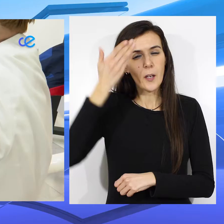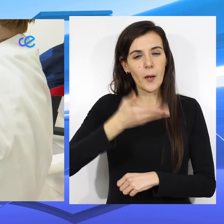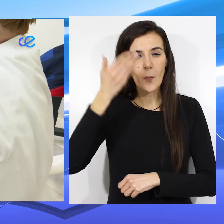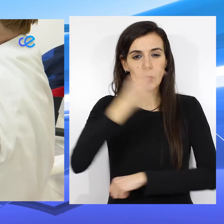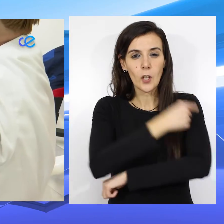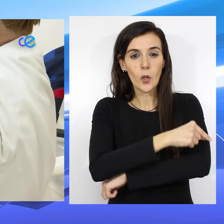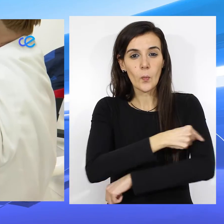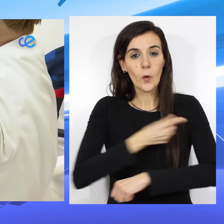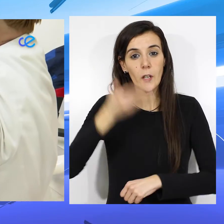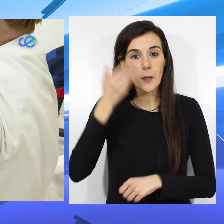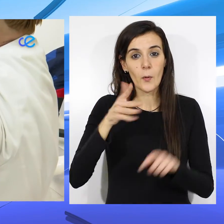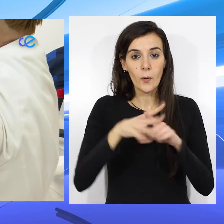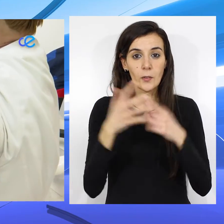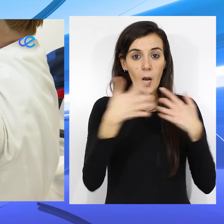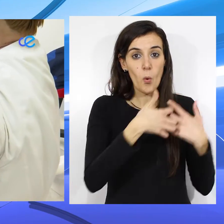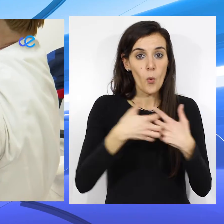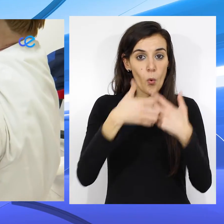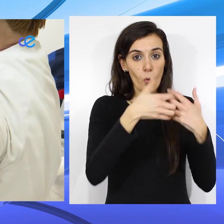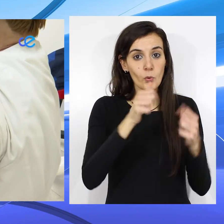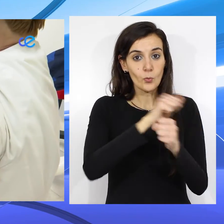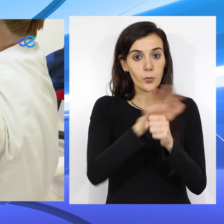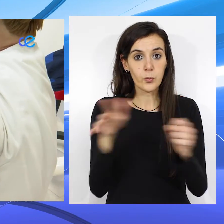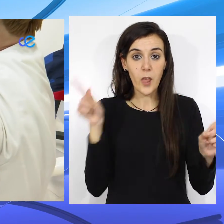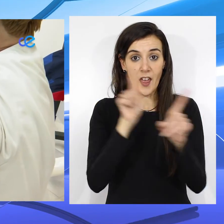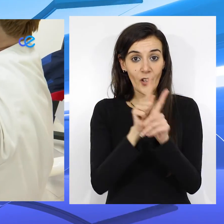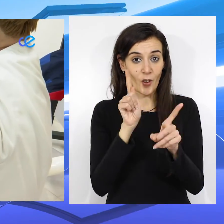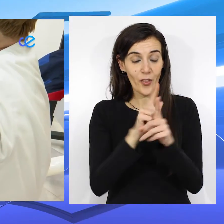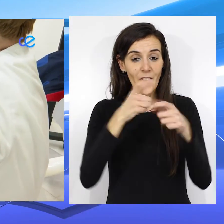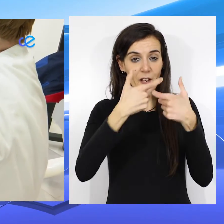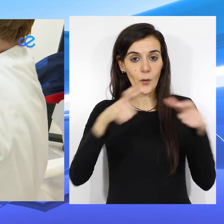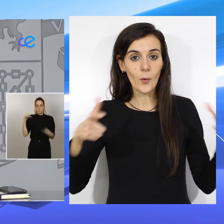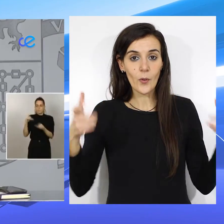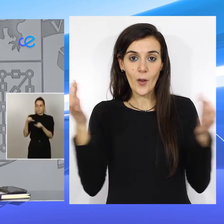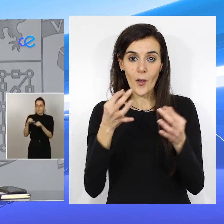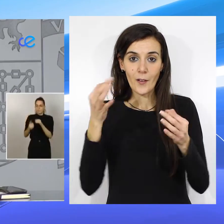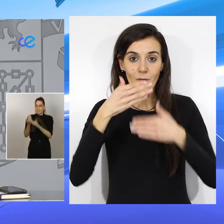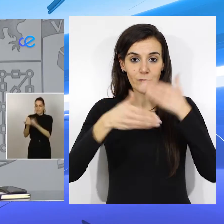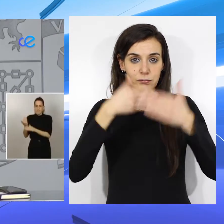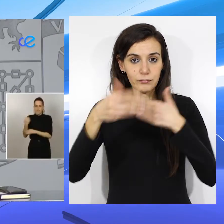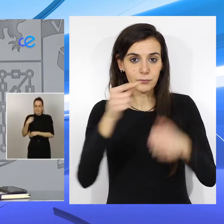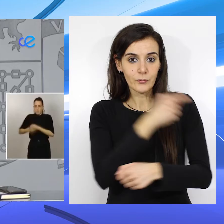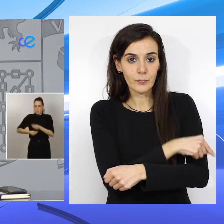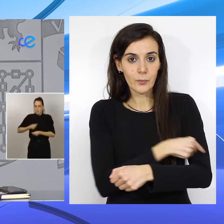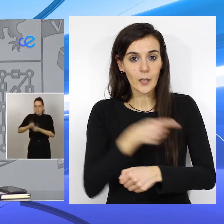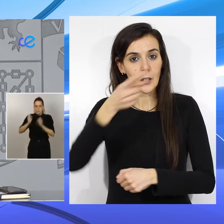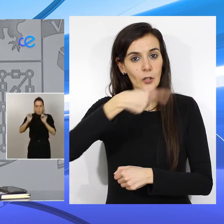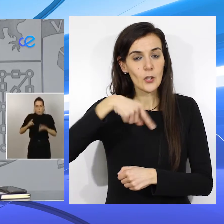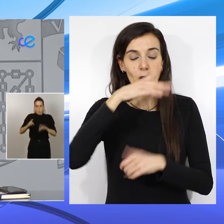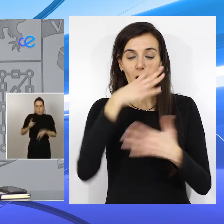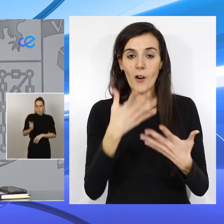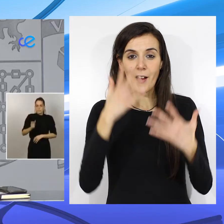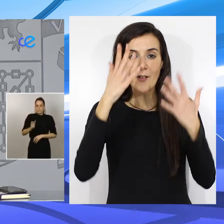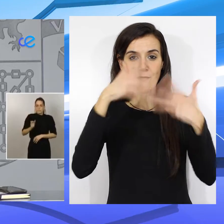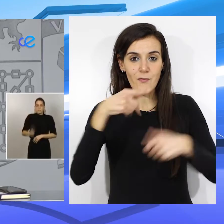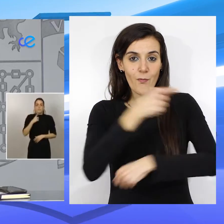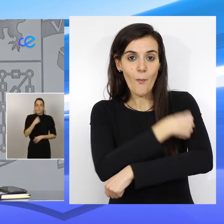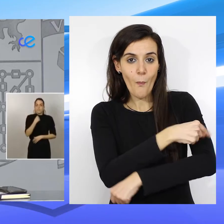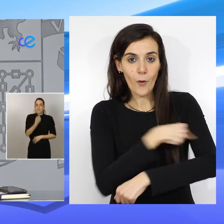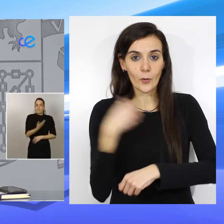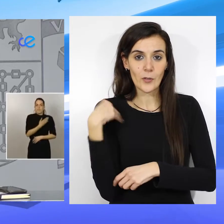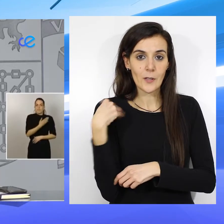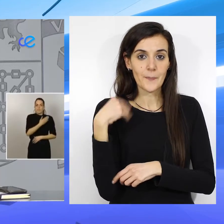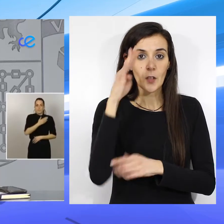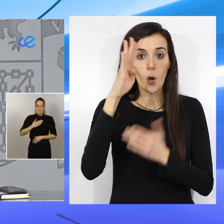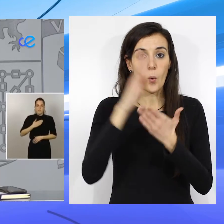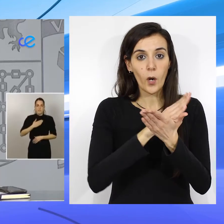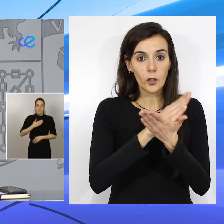importante número de vacunas para luchar contra el coronavirus e incrementar el ritmo de la vacunación. Que ya tenemos administrada